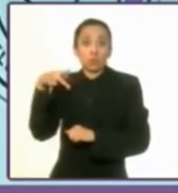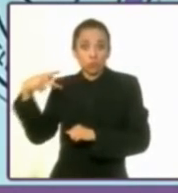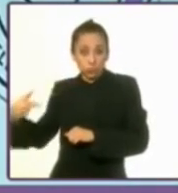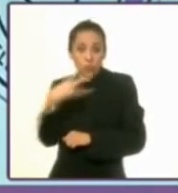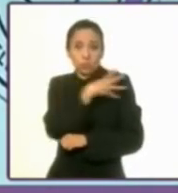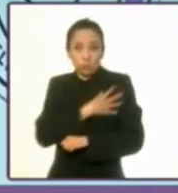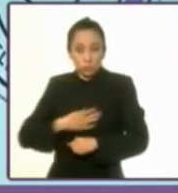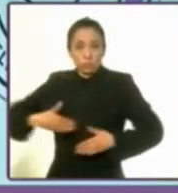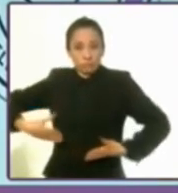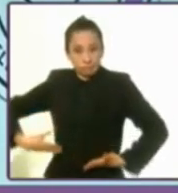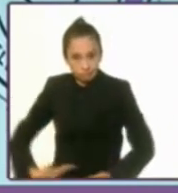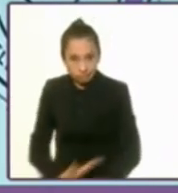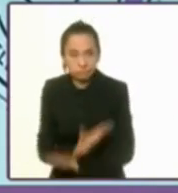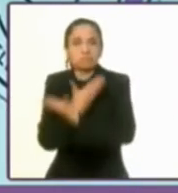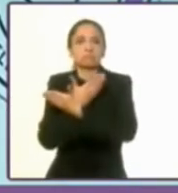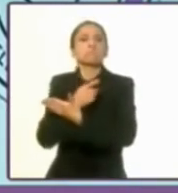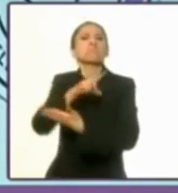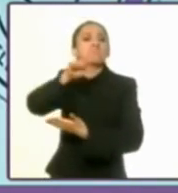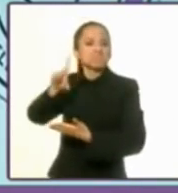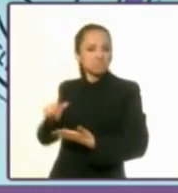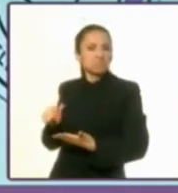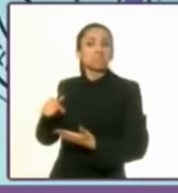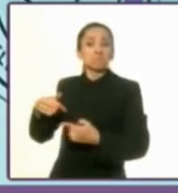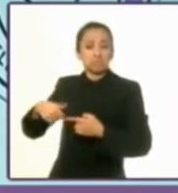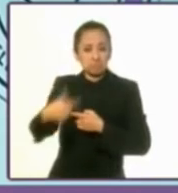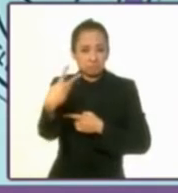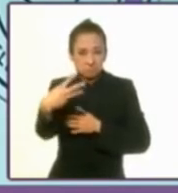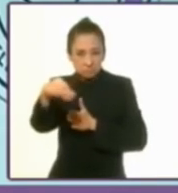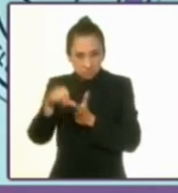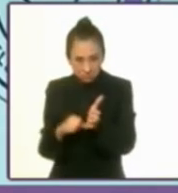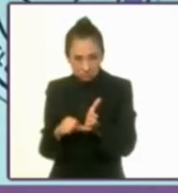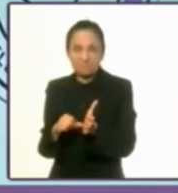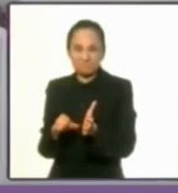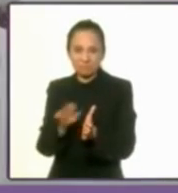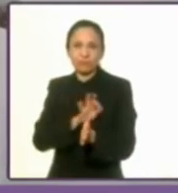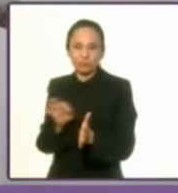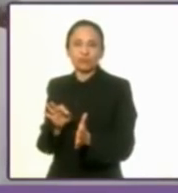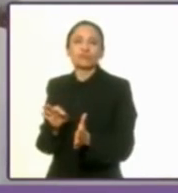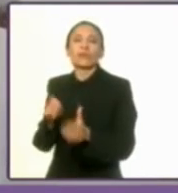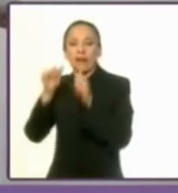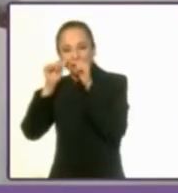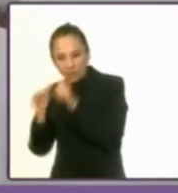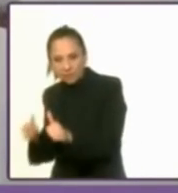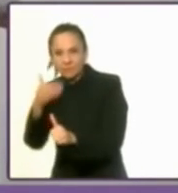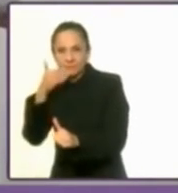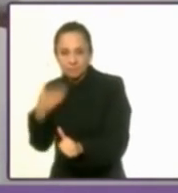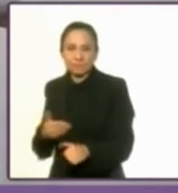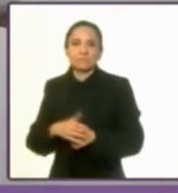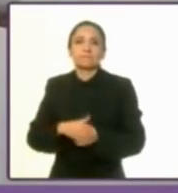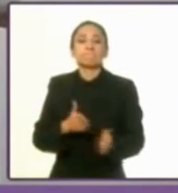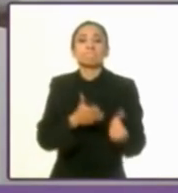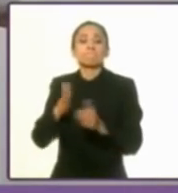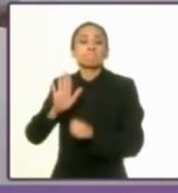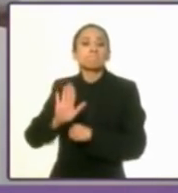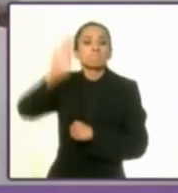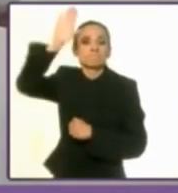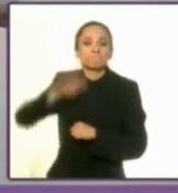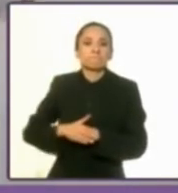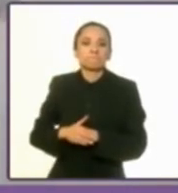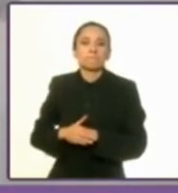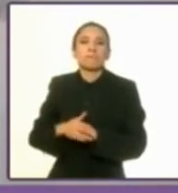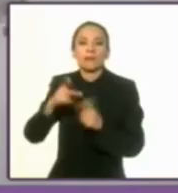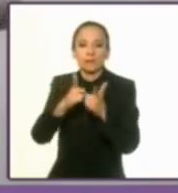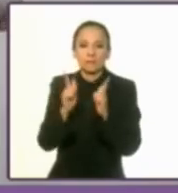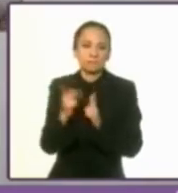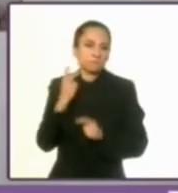pueda entender lo necesario en los primeros tres meses ha pedido la palabra la candidata del partido verde ecologista de méxico mariana